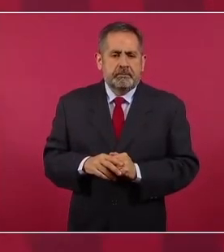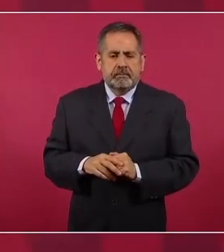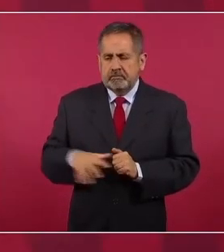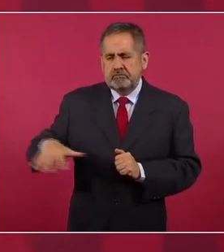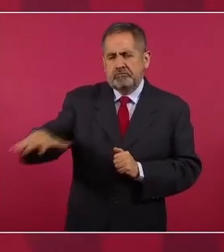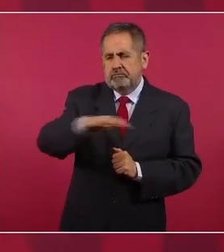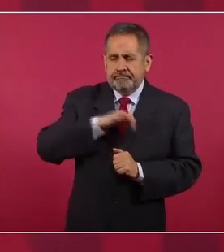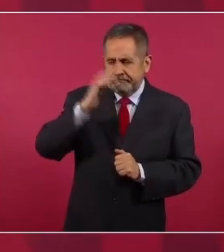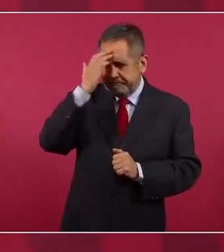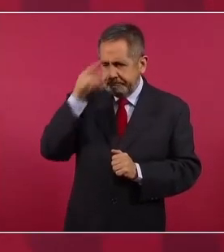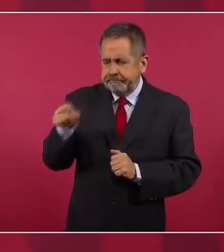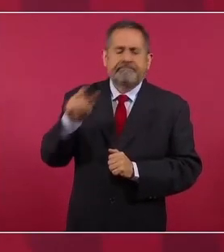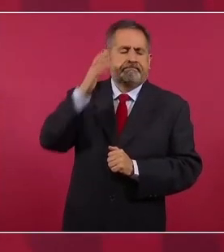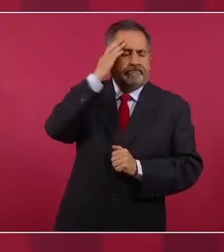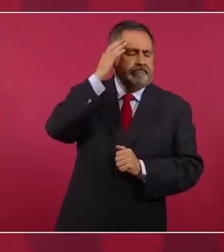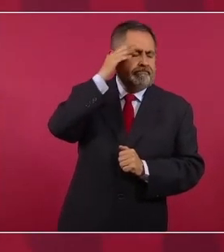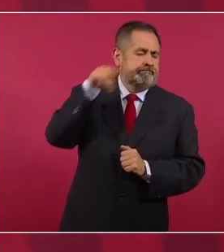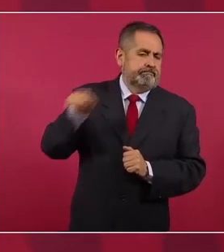del estado,